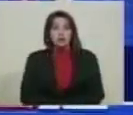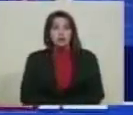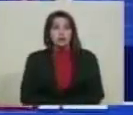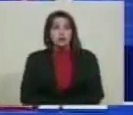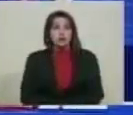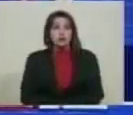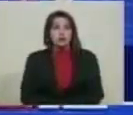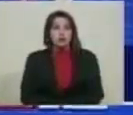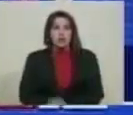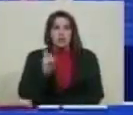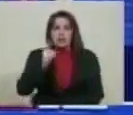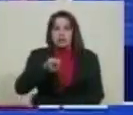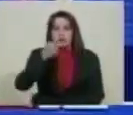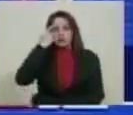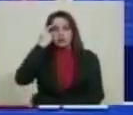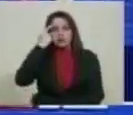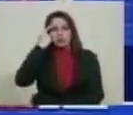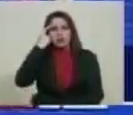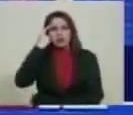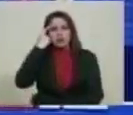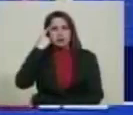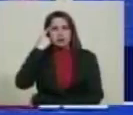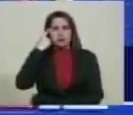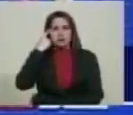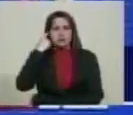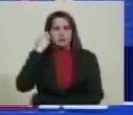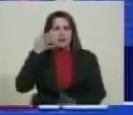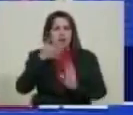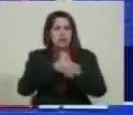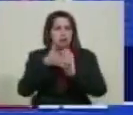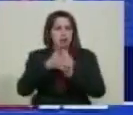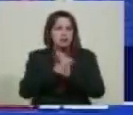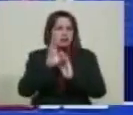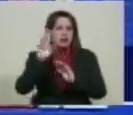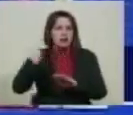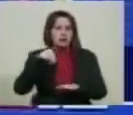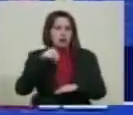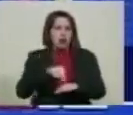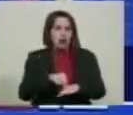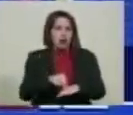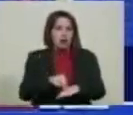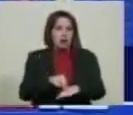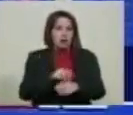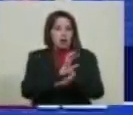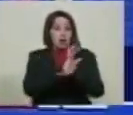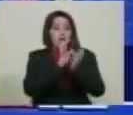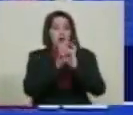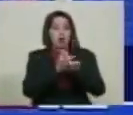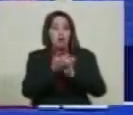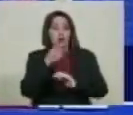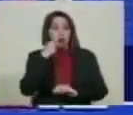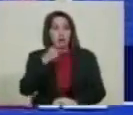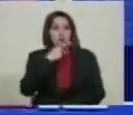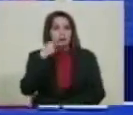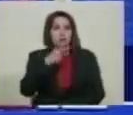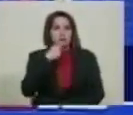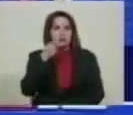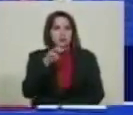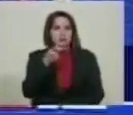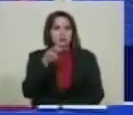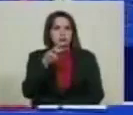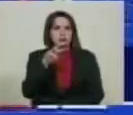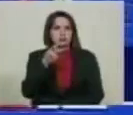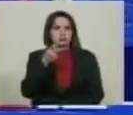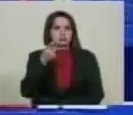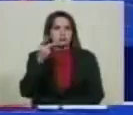Hay que tener en cuenta las condiciones nacionales, el entorno geopolítico, para